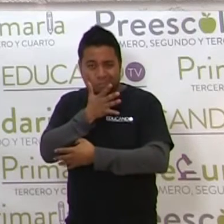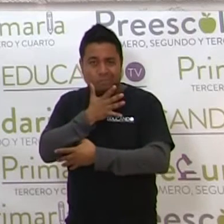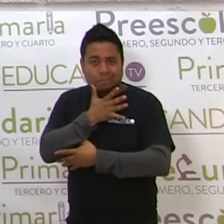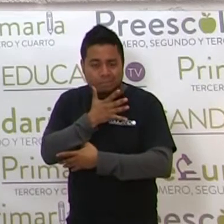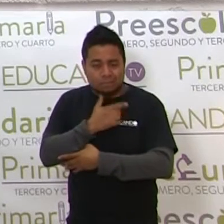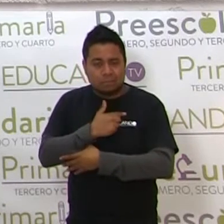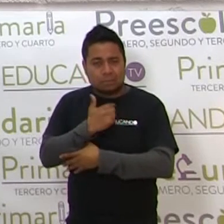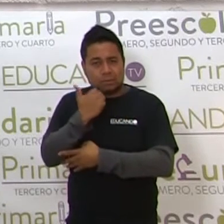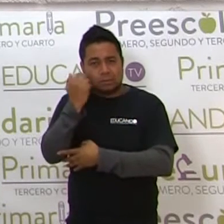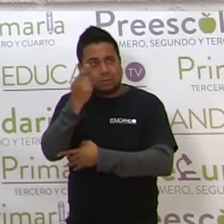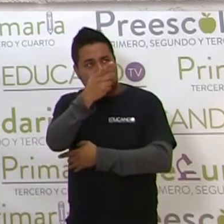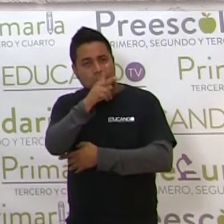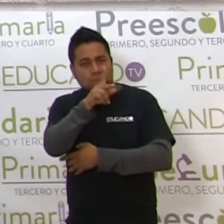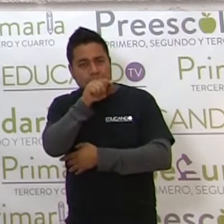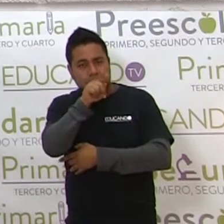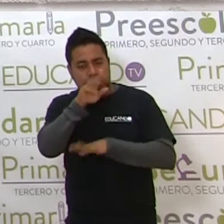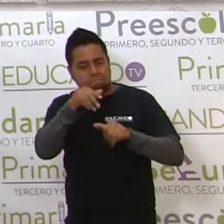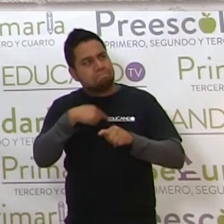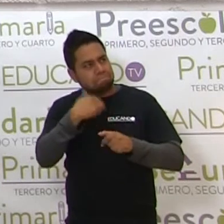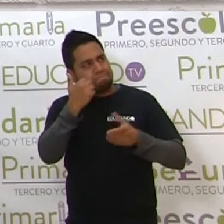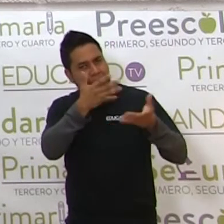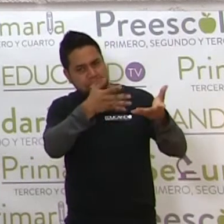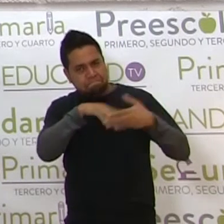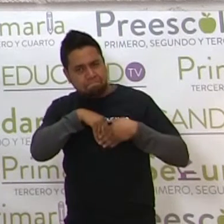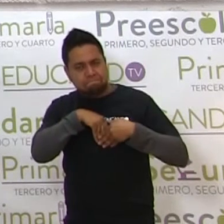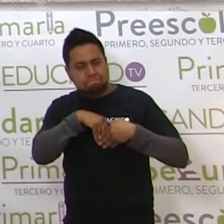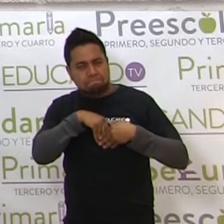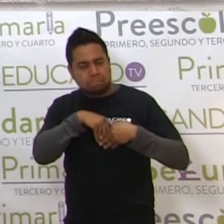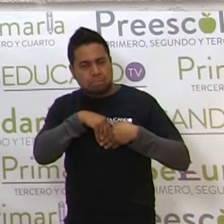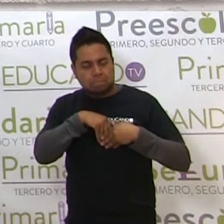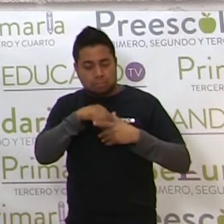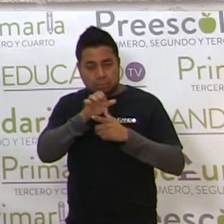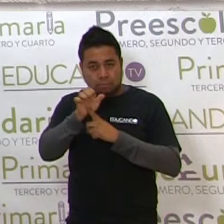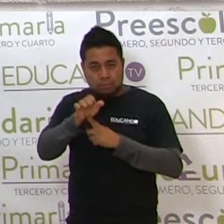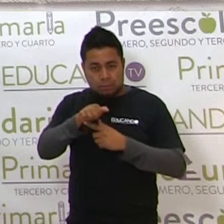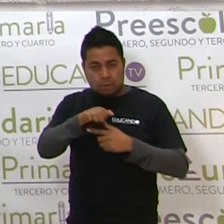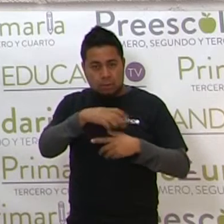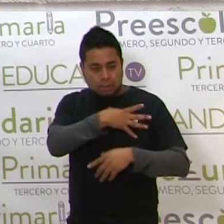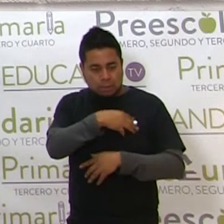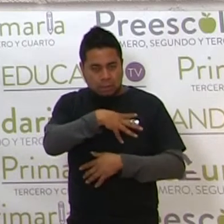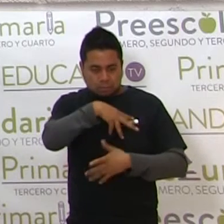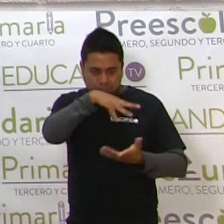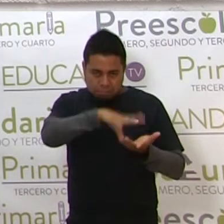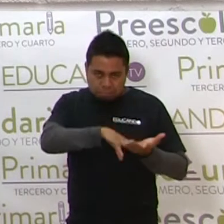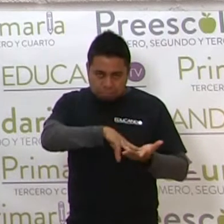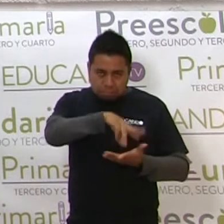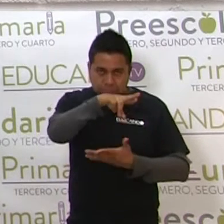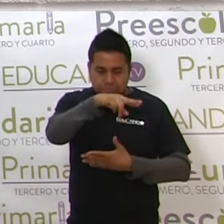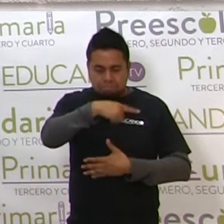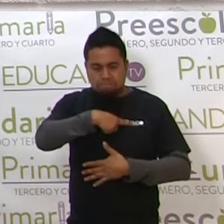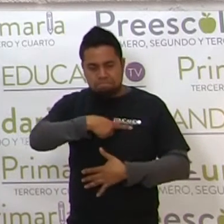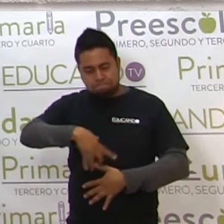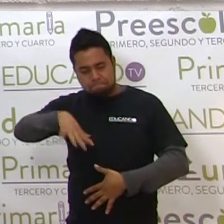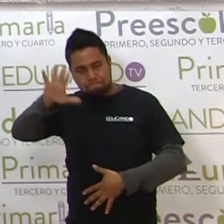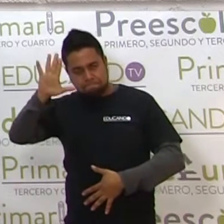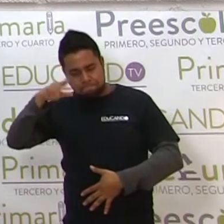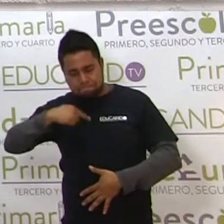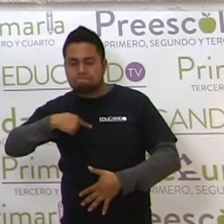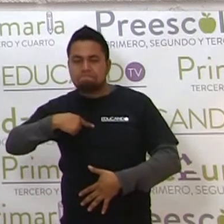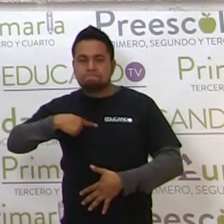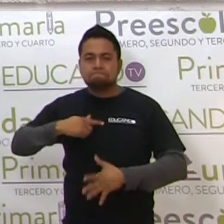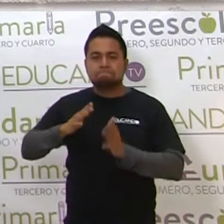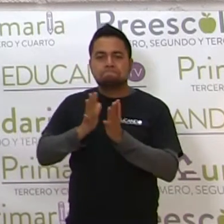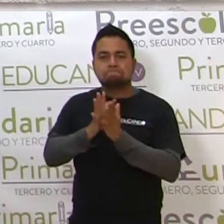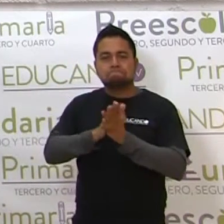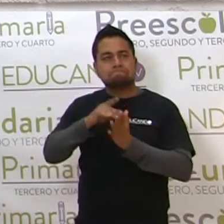Yo quiero tener ese pájaro Entonces el hijo mayor se dispuso fiado en su claro Ingenio a